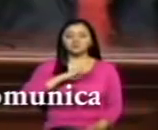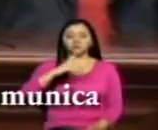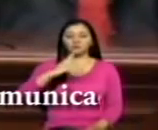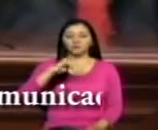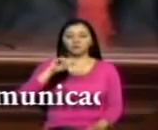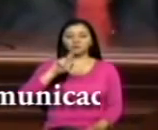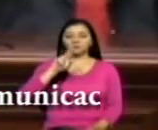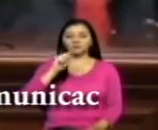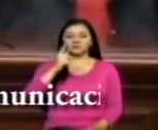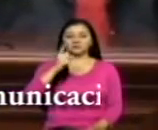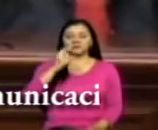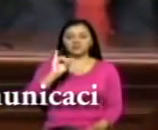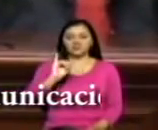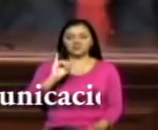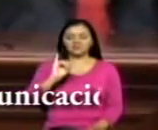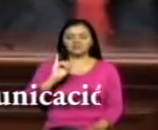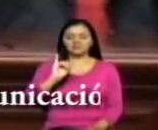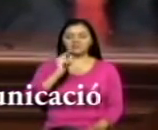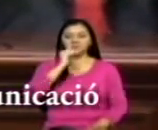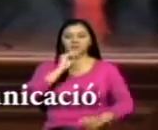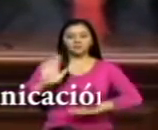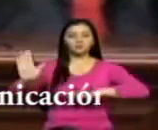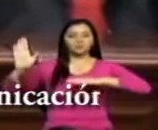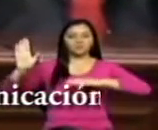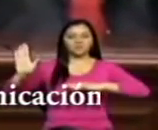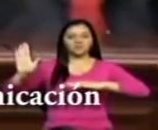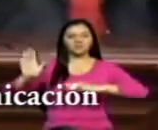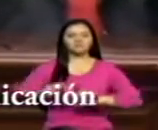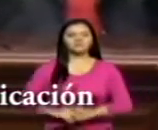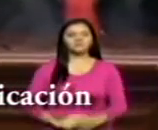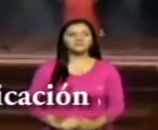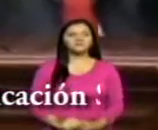Pablo Kuczynski Godard, a prestar el juramento de ley.